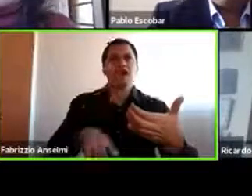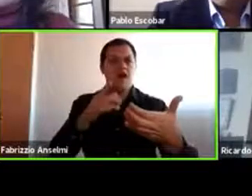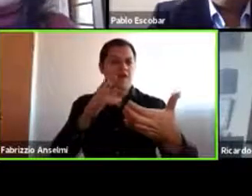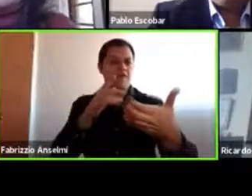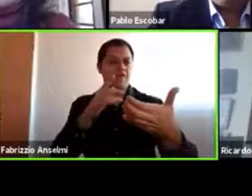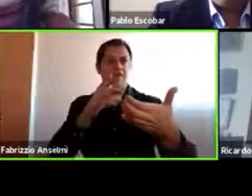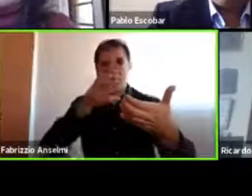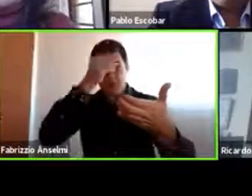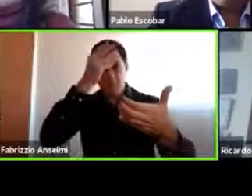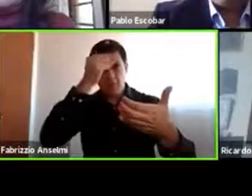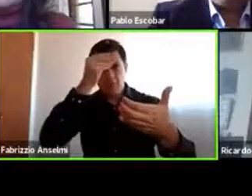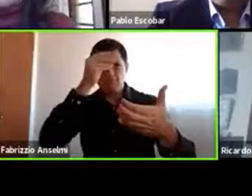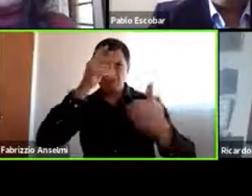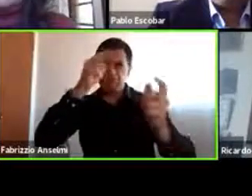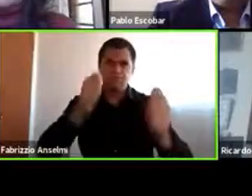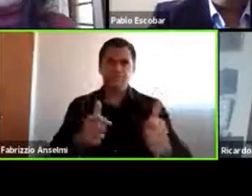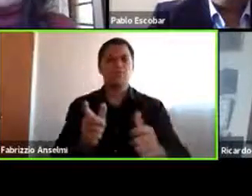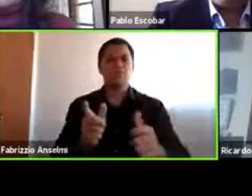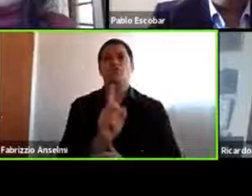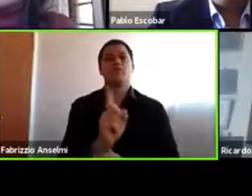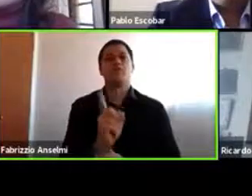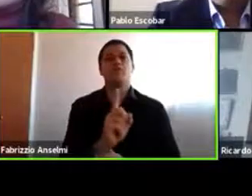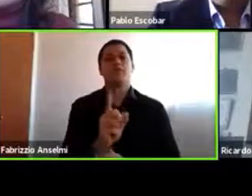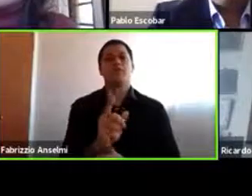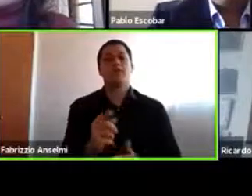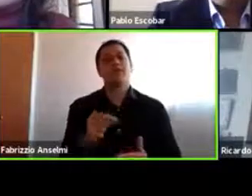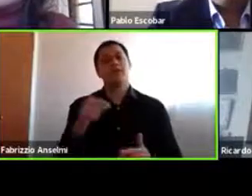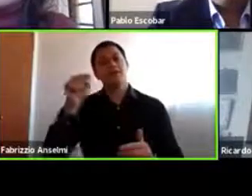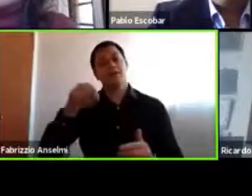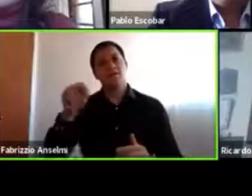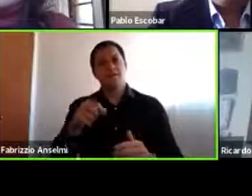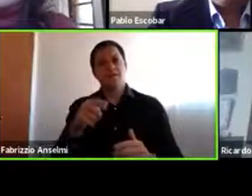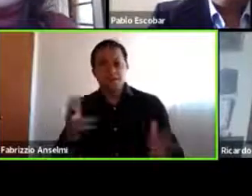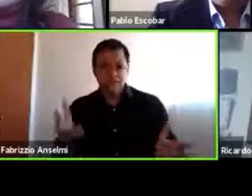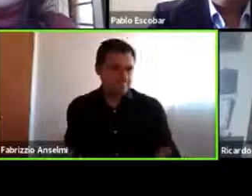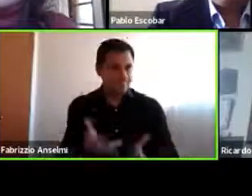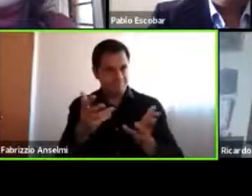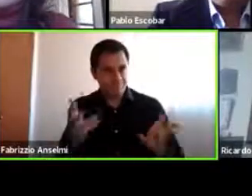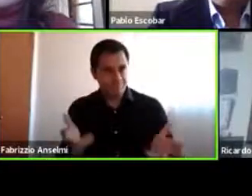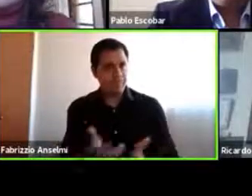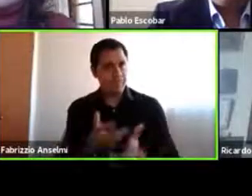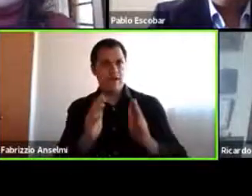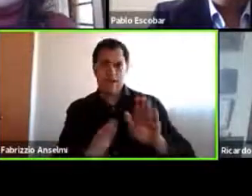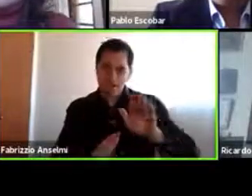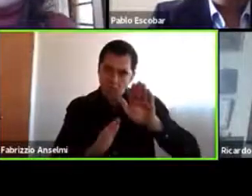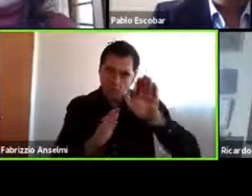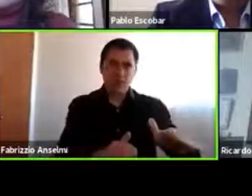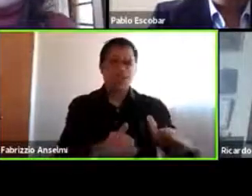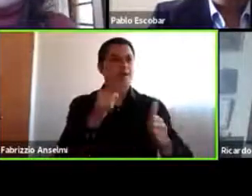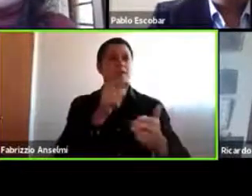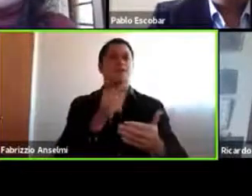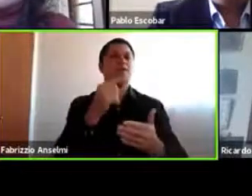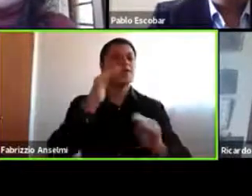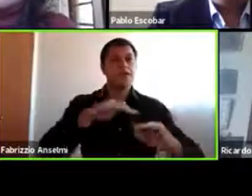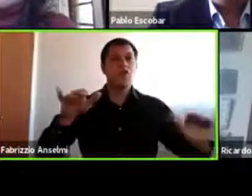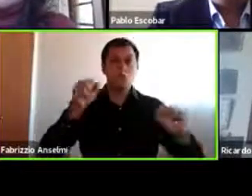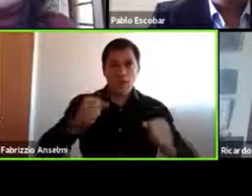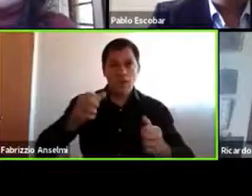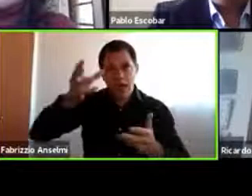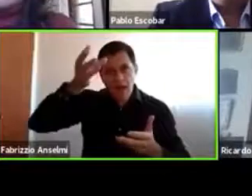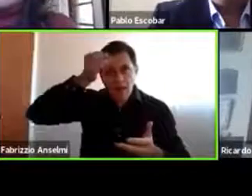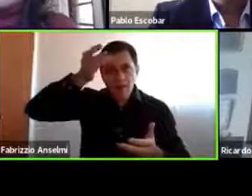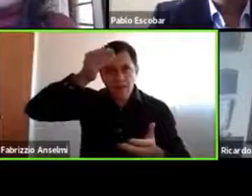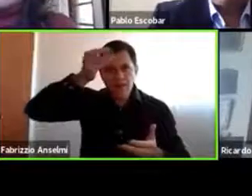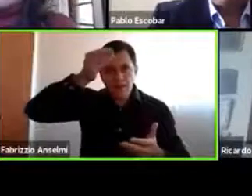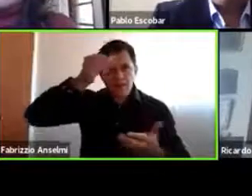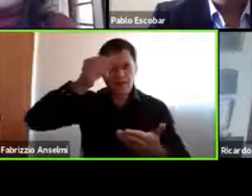juego es fortalecer, favorecer y promover el aprendizaje exitoso de los precursores de la lectura, muy